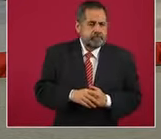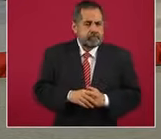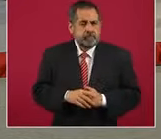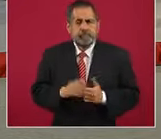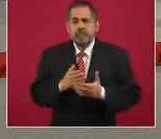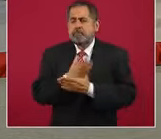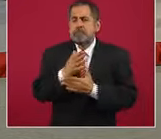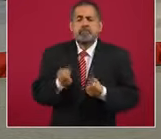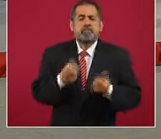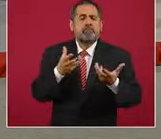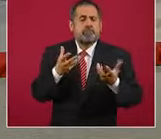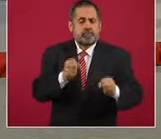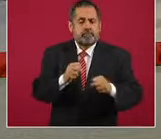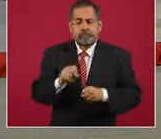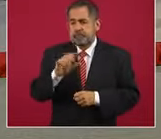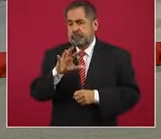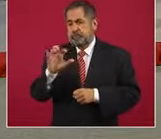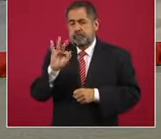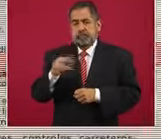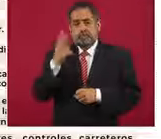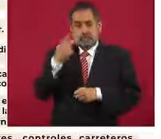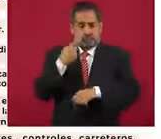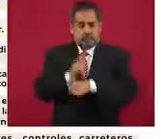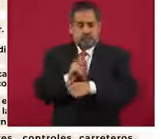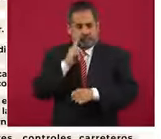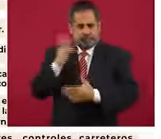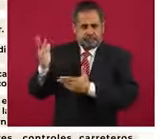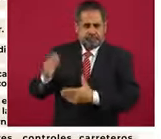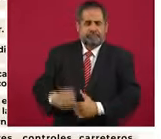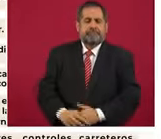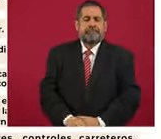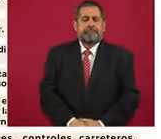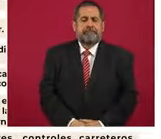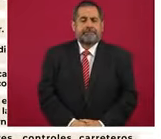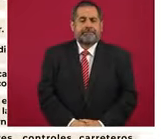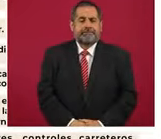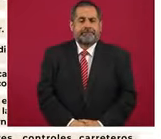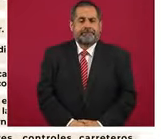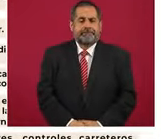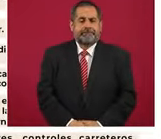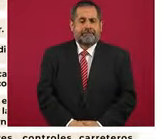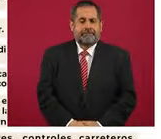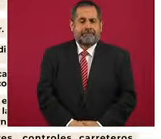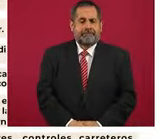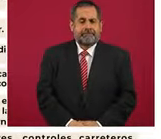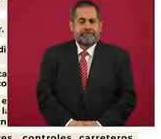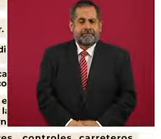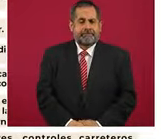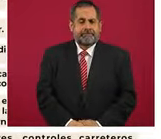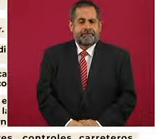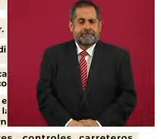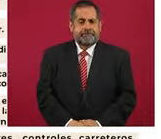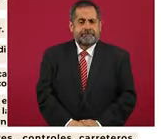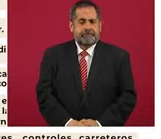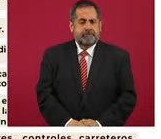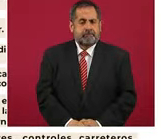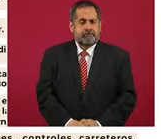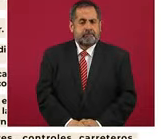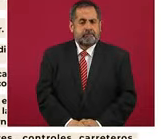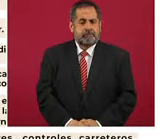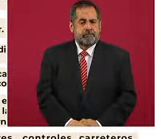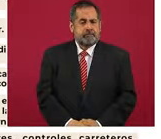realizado 542 operaciones de guardia costera para la vigilancia en zonas marítimas mexicanas. En lo que se refiere a la vaquita